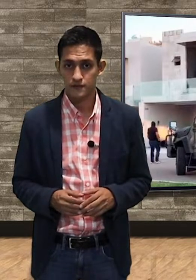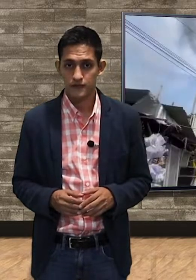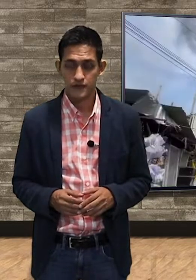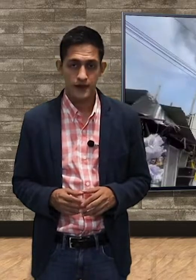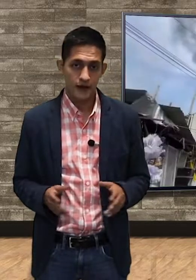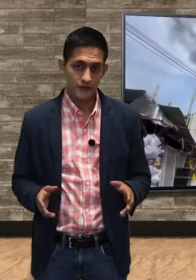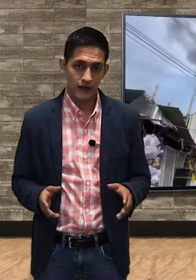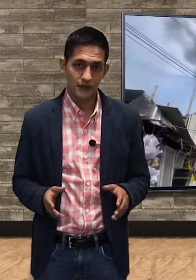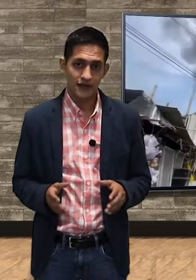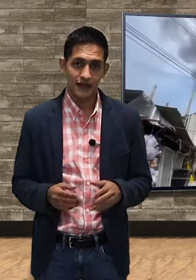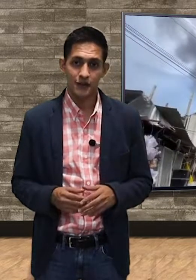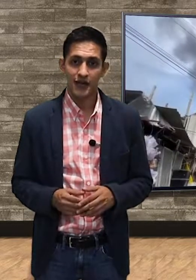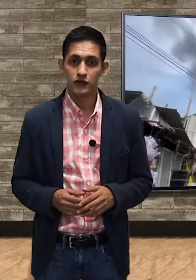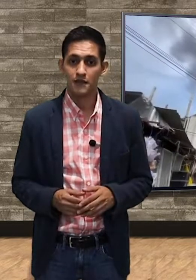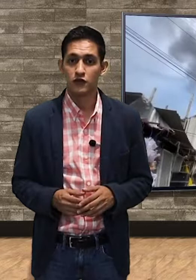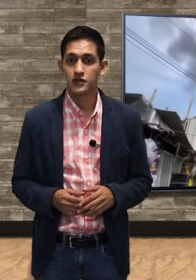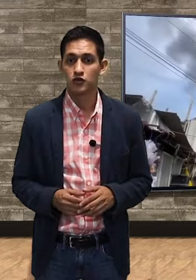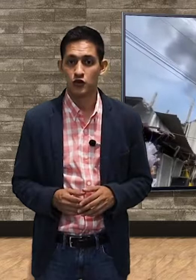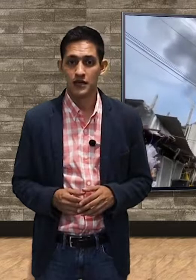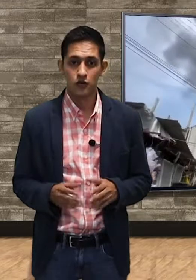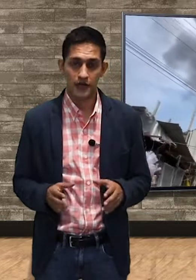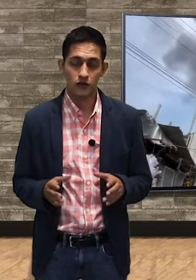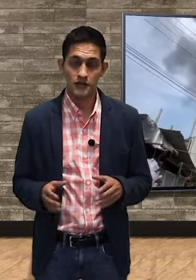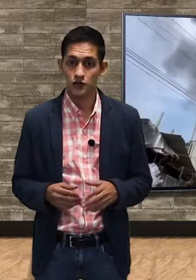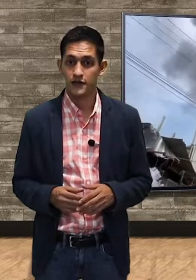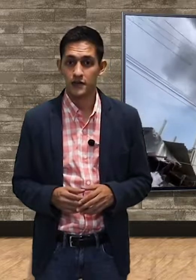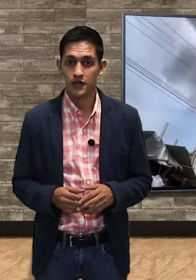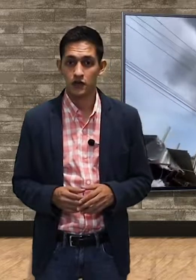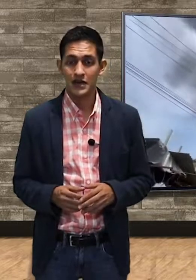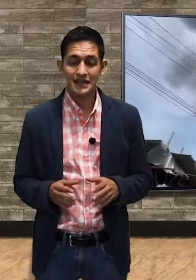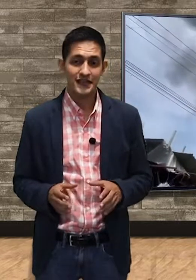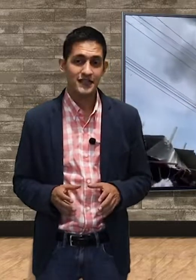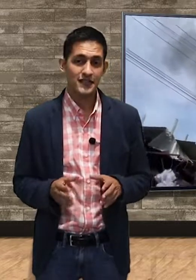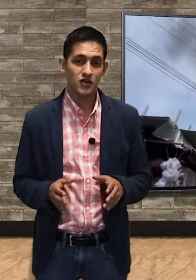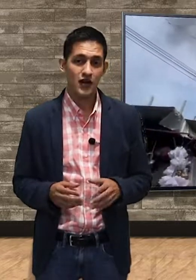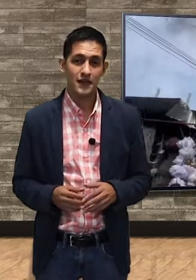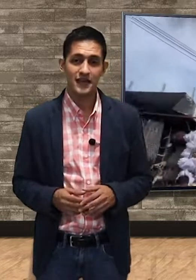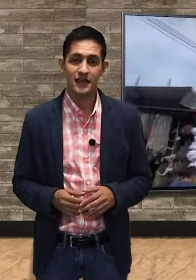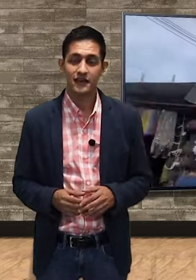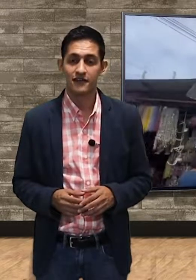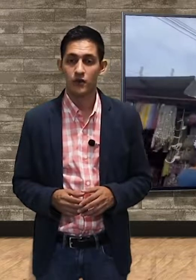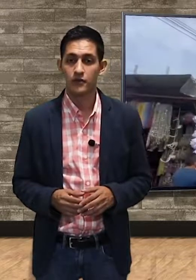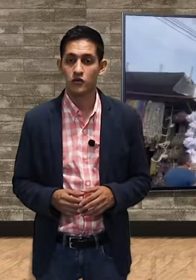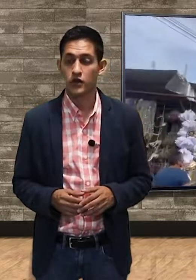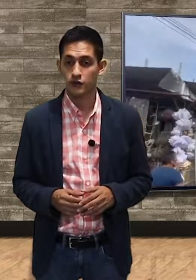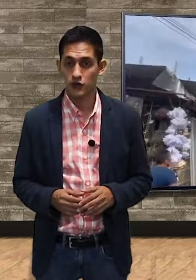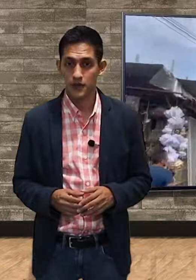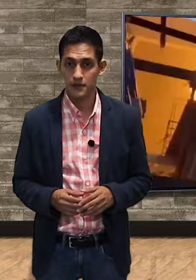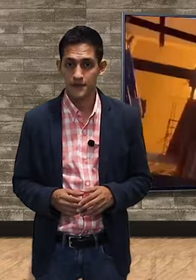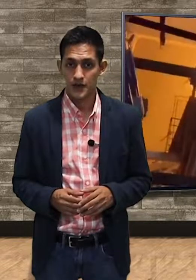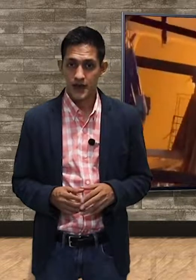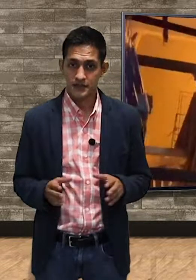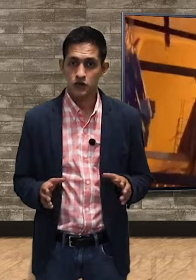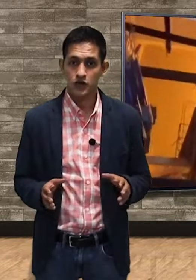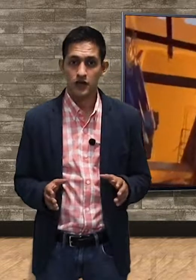pesos. Finalmente, el mercado llamado de Sonora, ubicado en la Ciudad de México, se incendió la mañana de este jueves 4 de